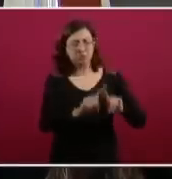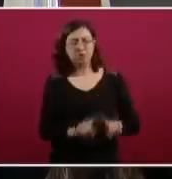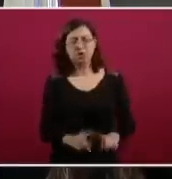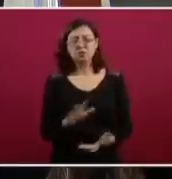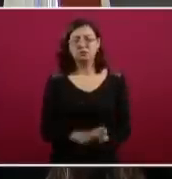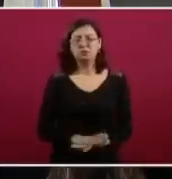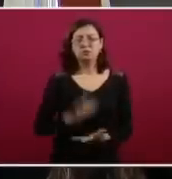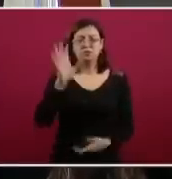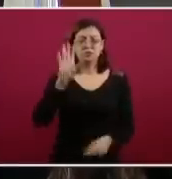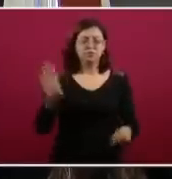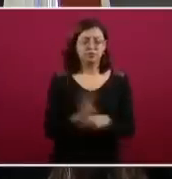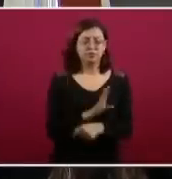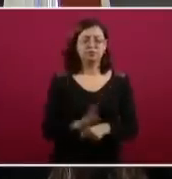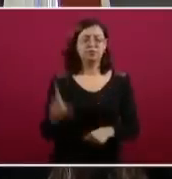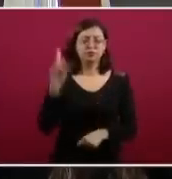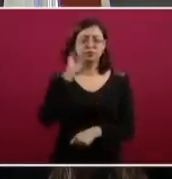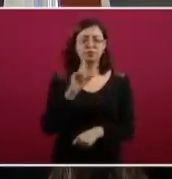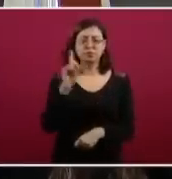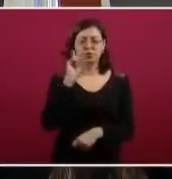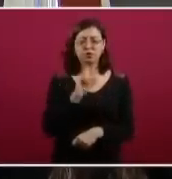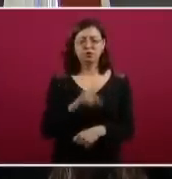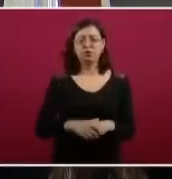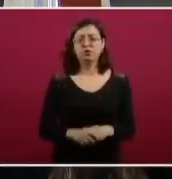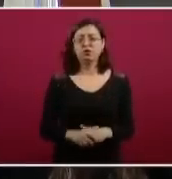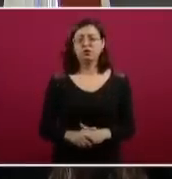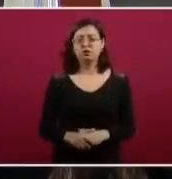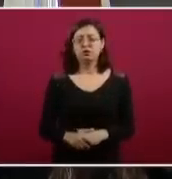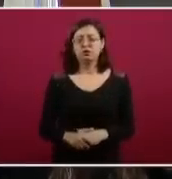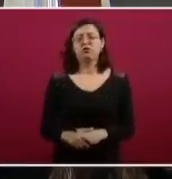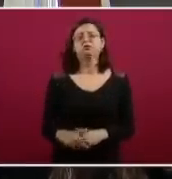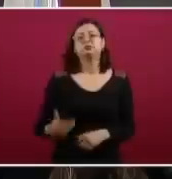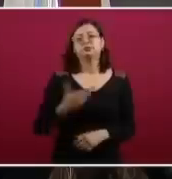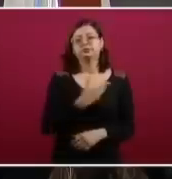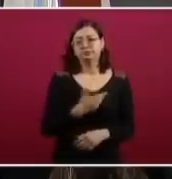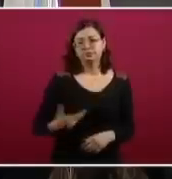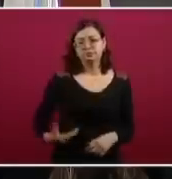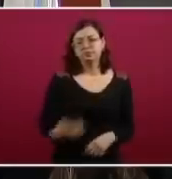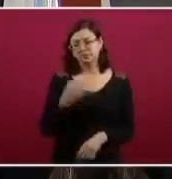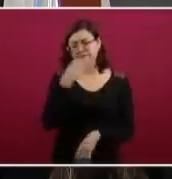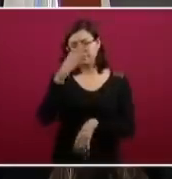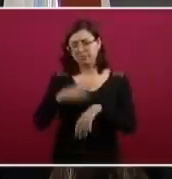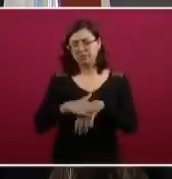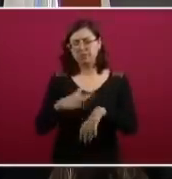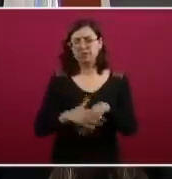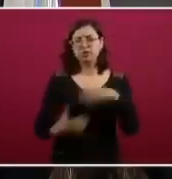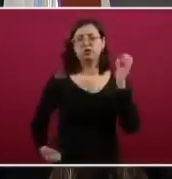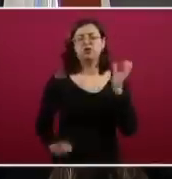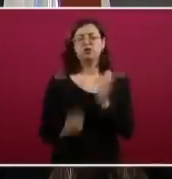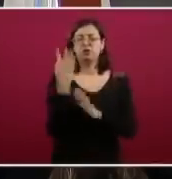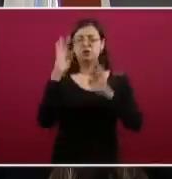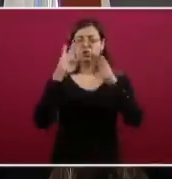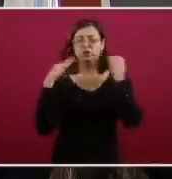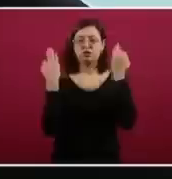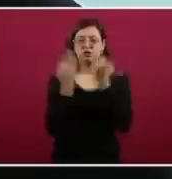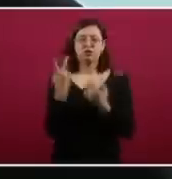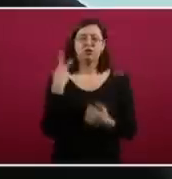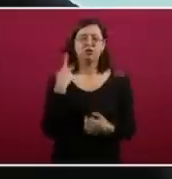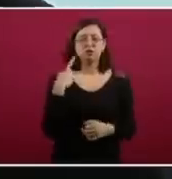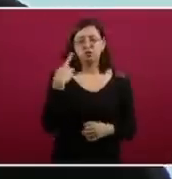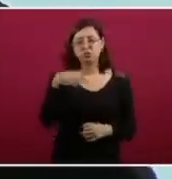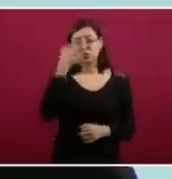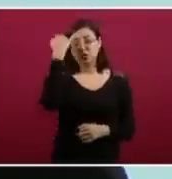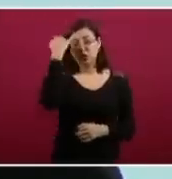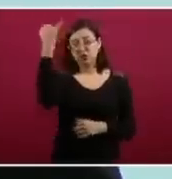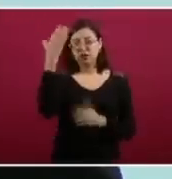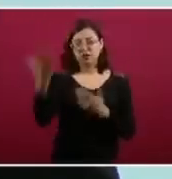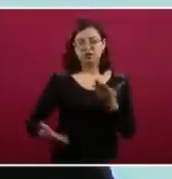mujeres. Señor presidente, este nuevo modelo de política pública, inspirada en su propia convicción